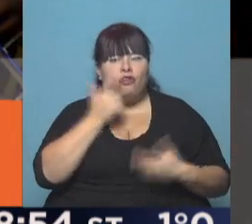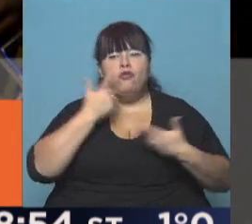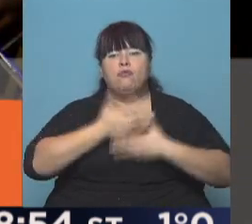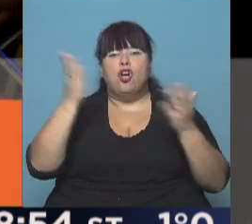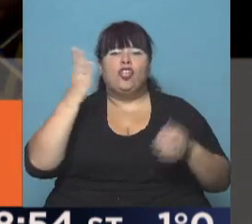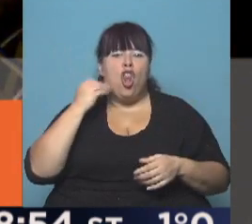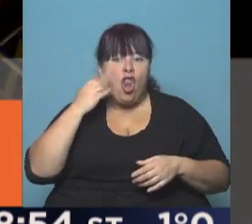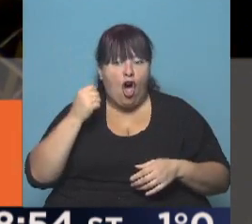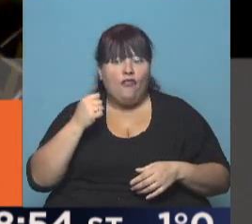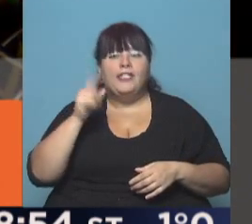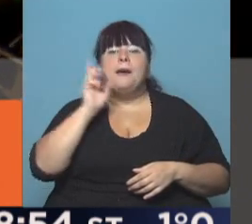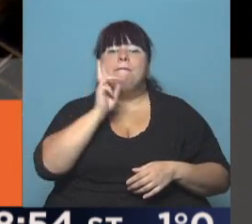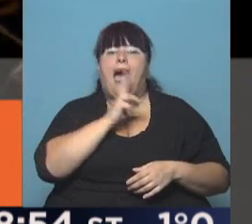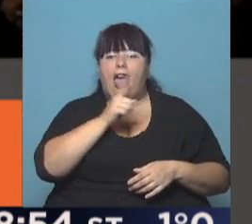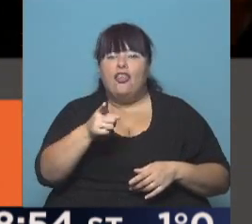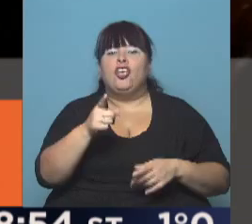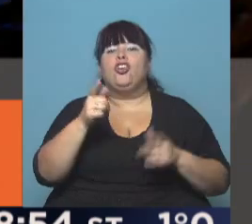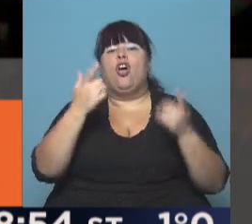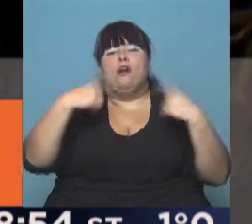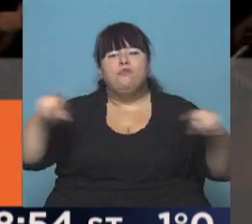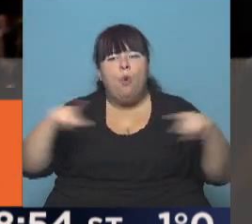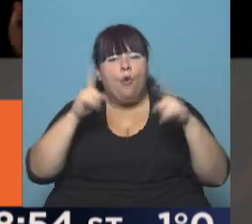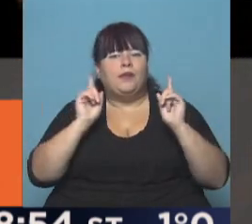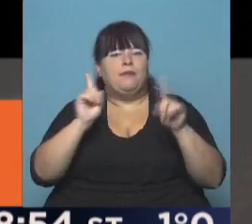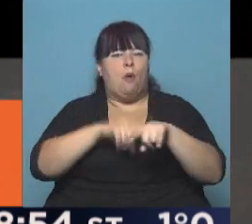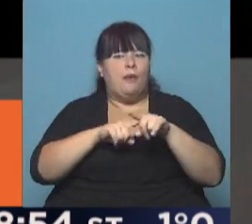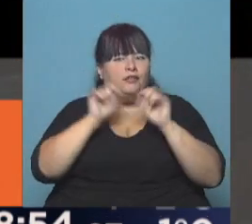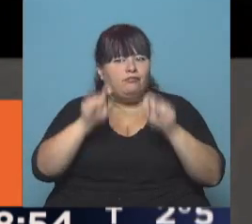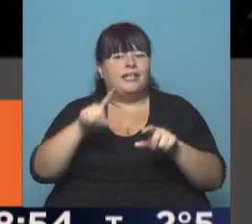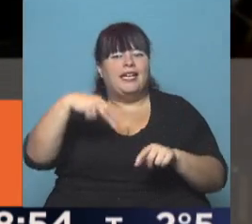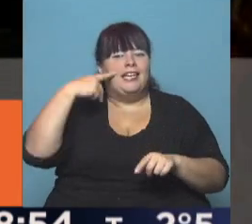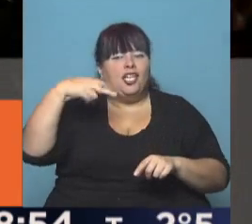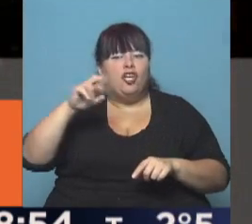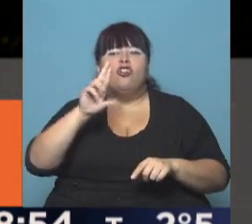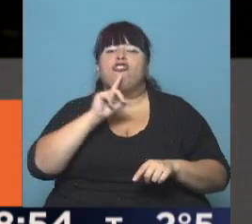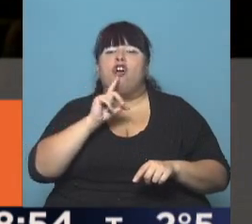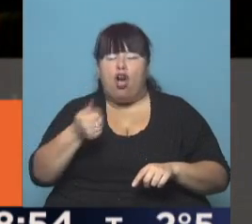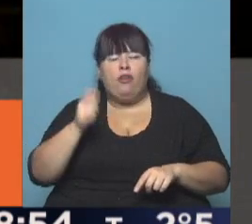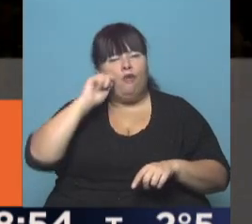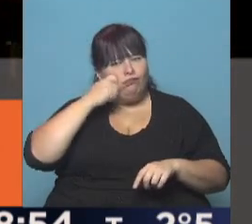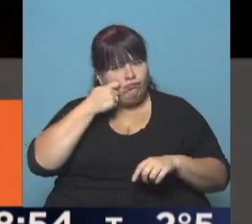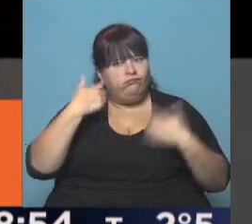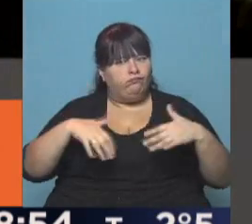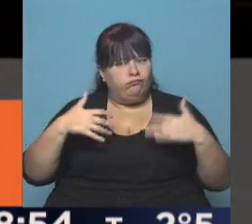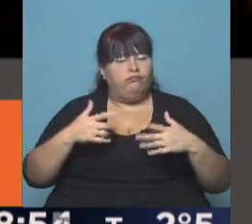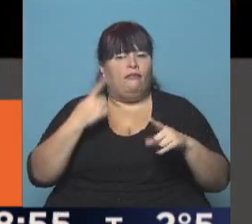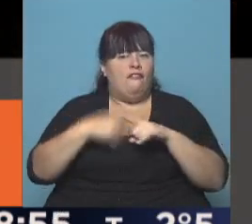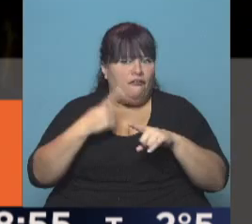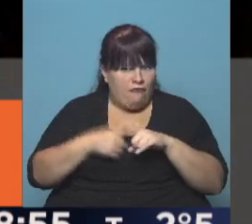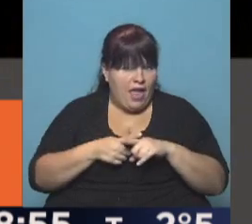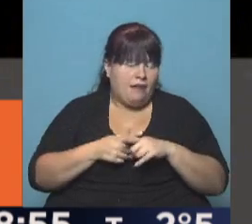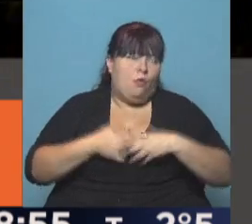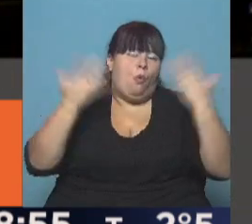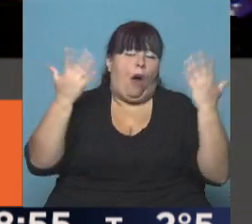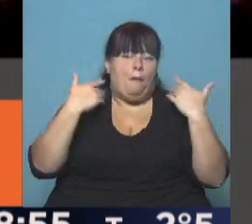presentó en Londres El Padrino con una orquesta haciendo la música original de Nino Rota. Gran entonces festejo o